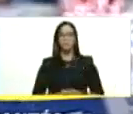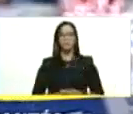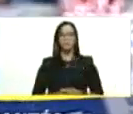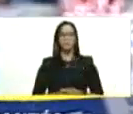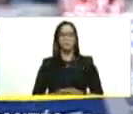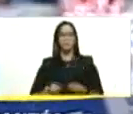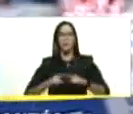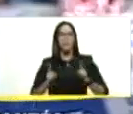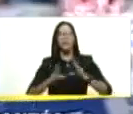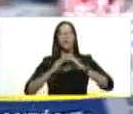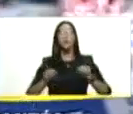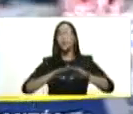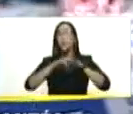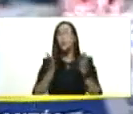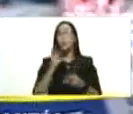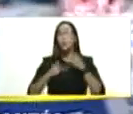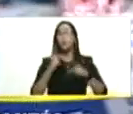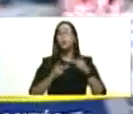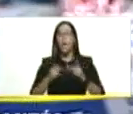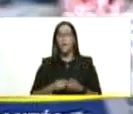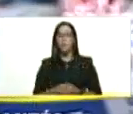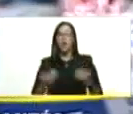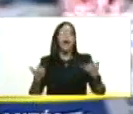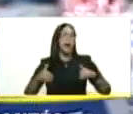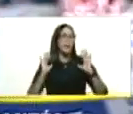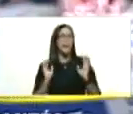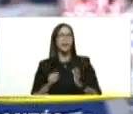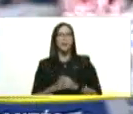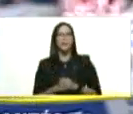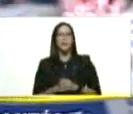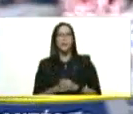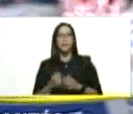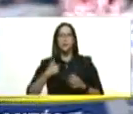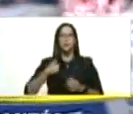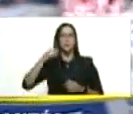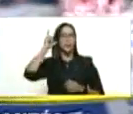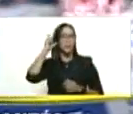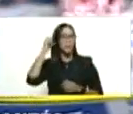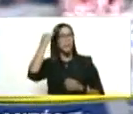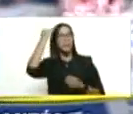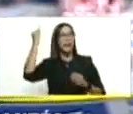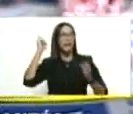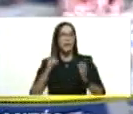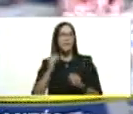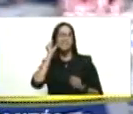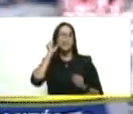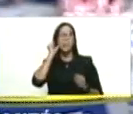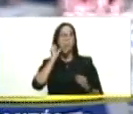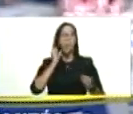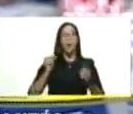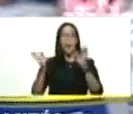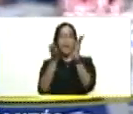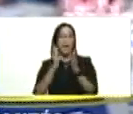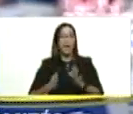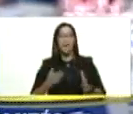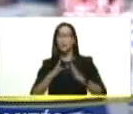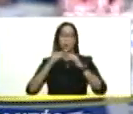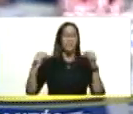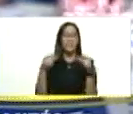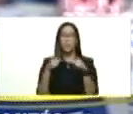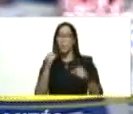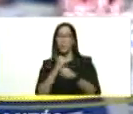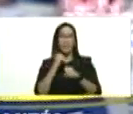pero todo el mundo produciendo. Naguará, yo me imagino ese mujerero y todo ese equipo de